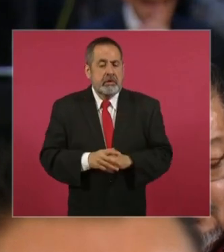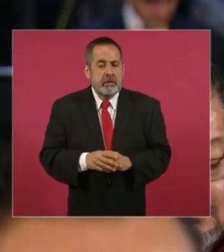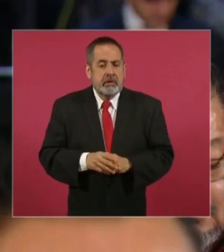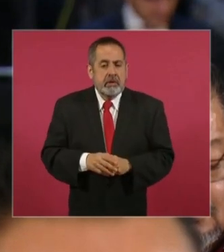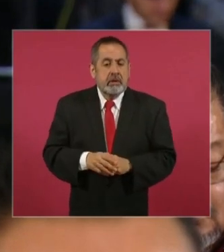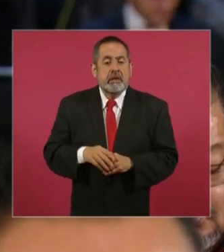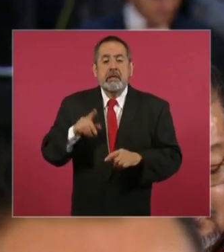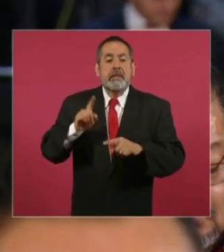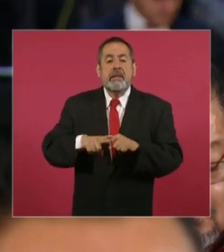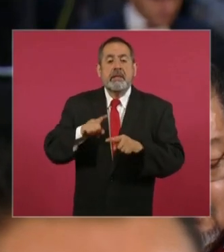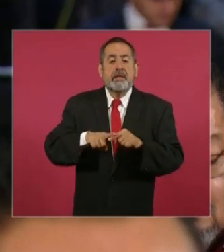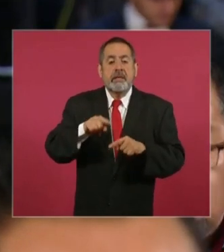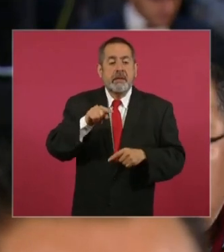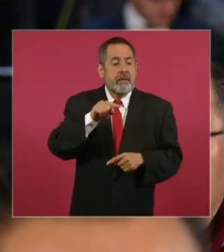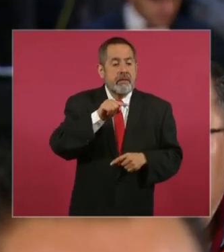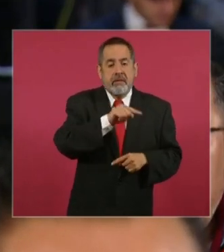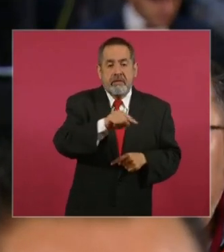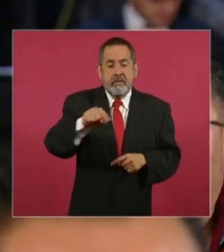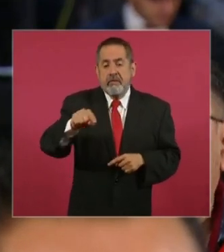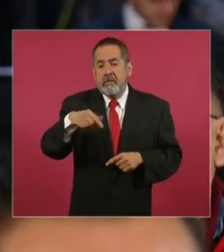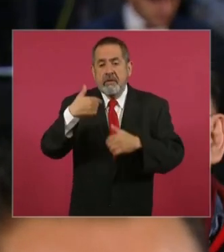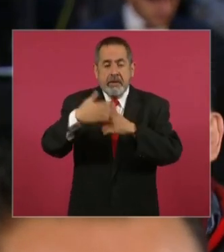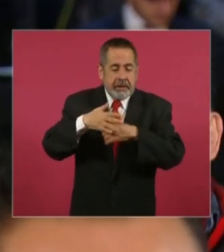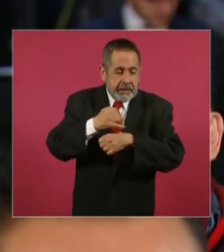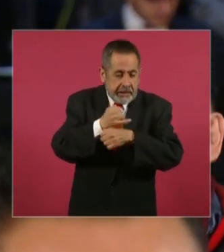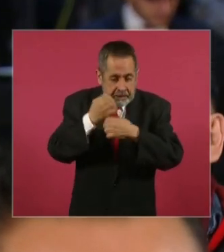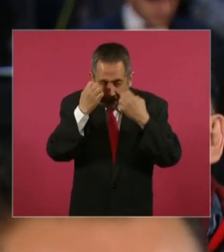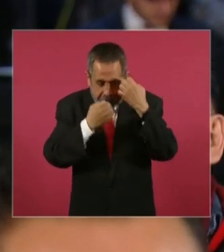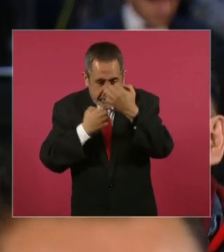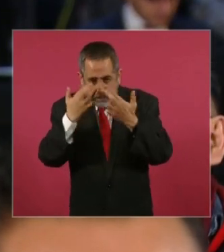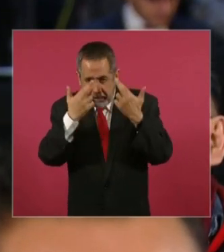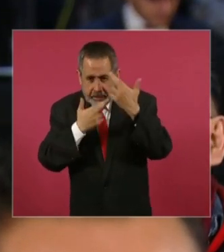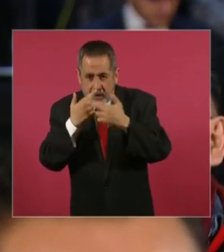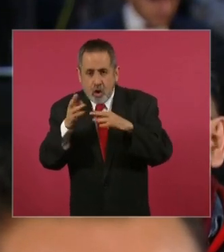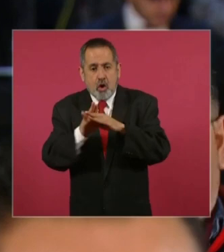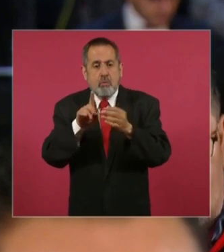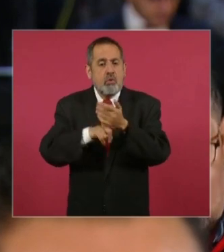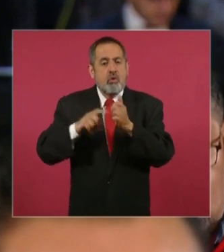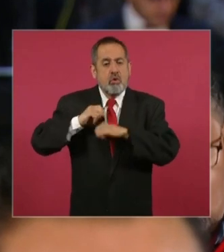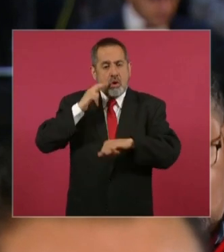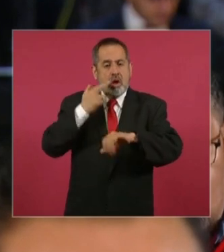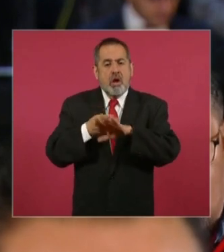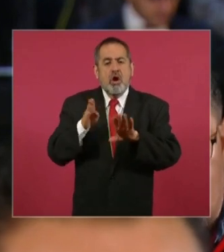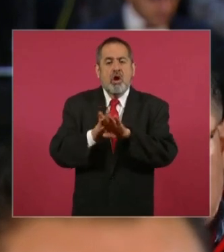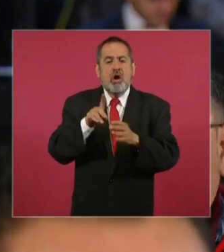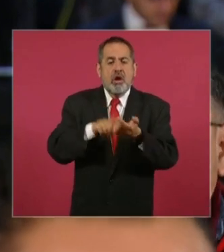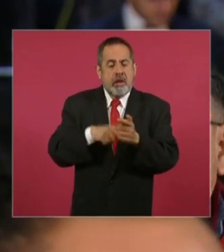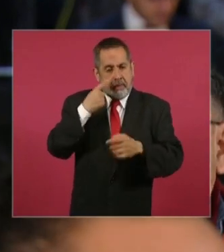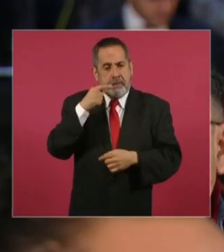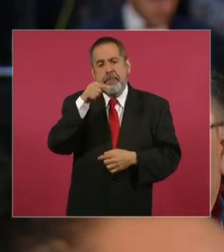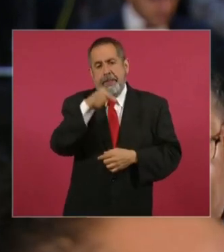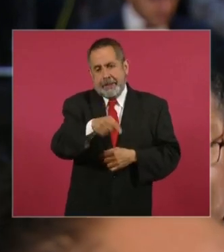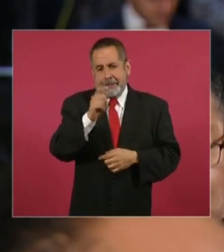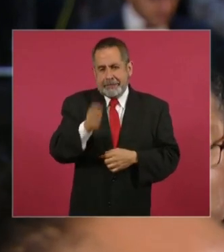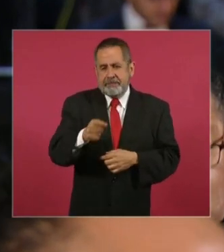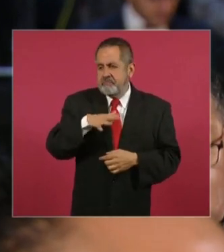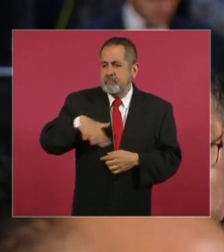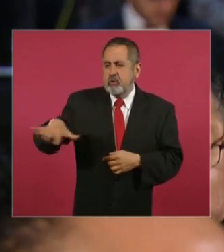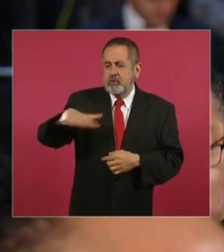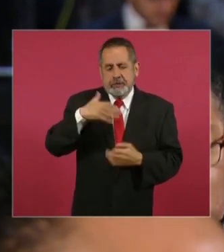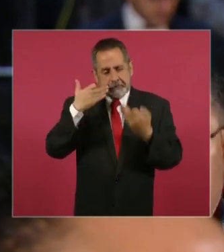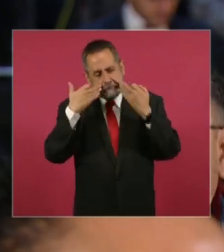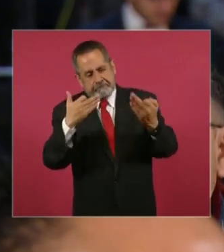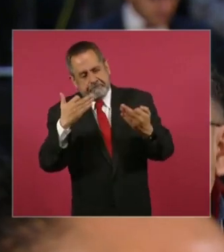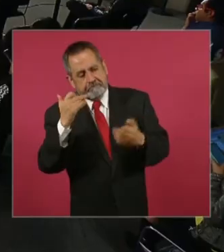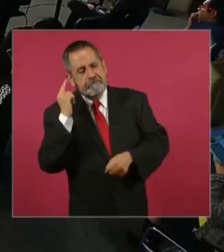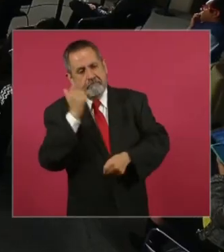pues quienes están revisando, se hará alguna revisión competente o correspondiente y es un caso ya público